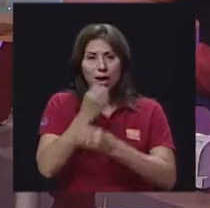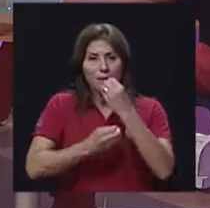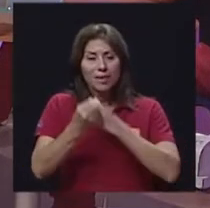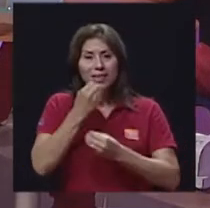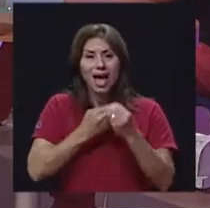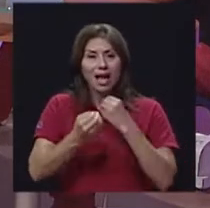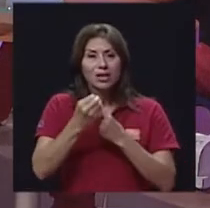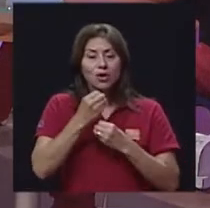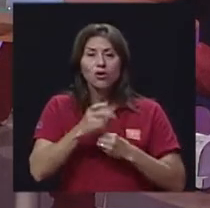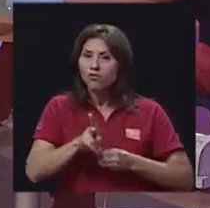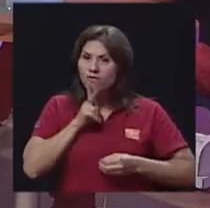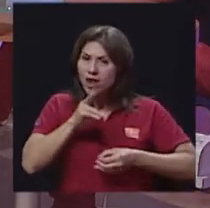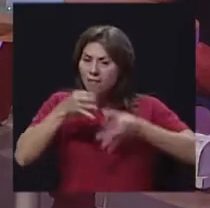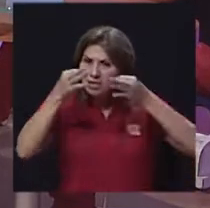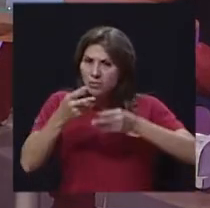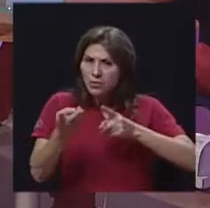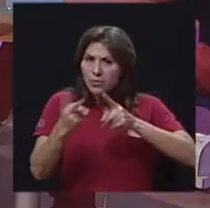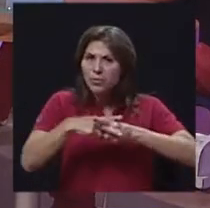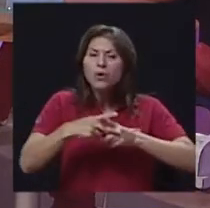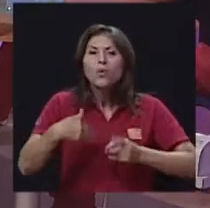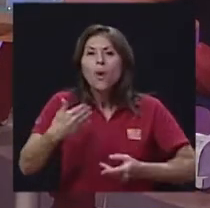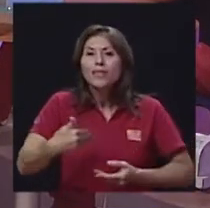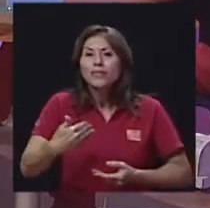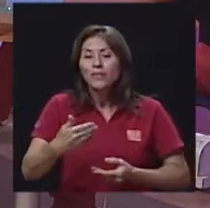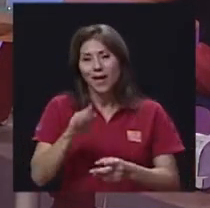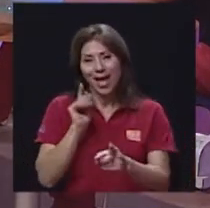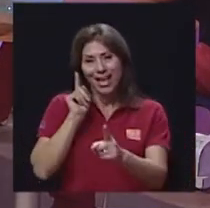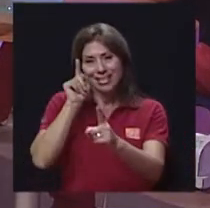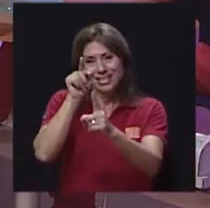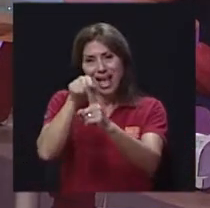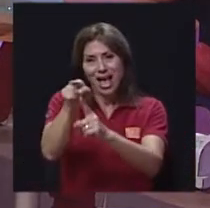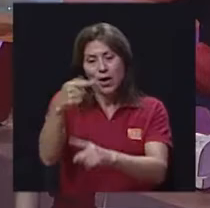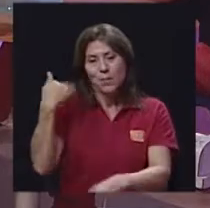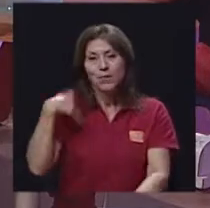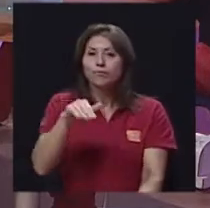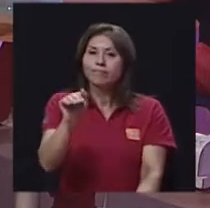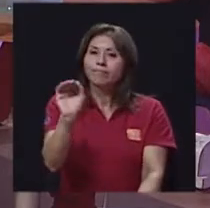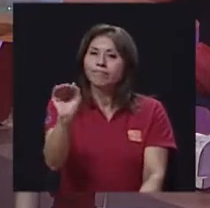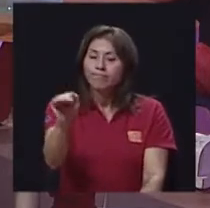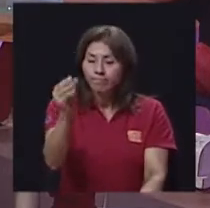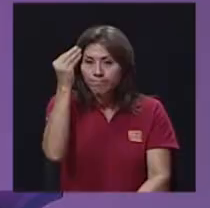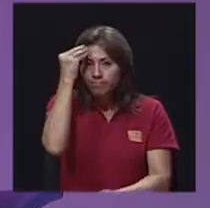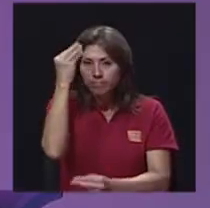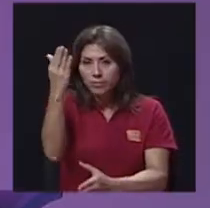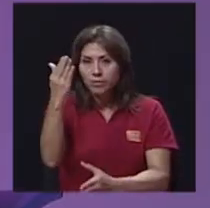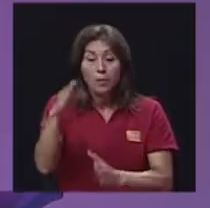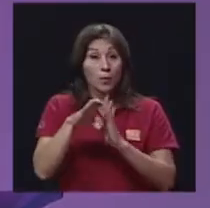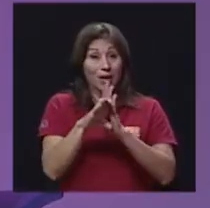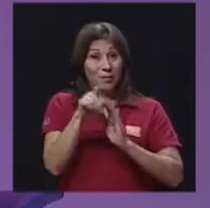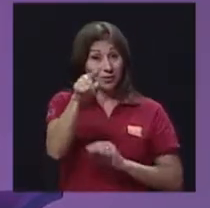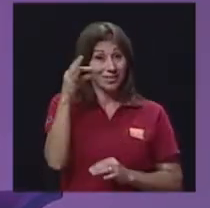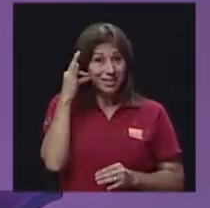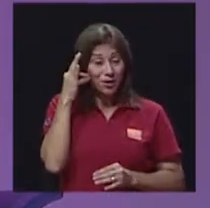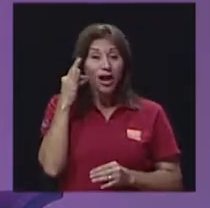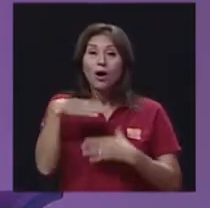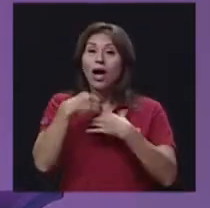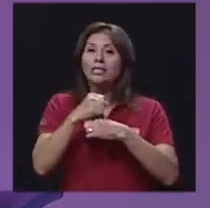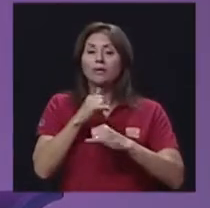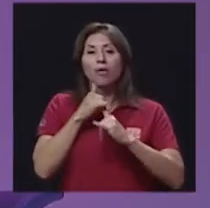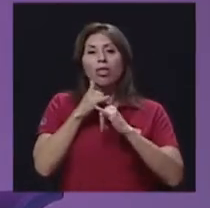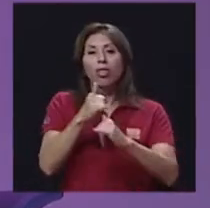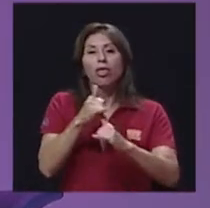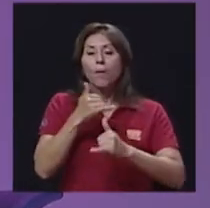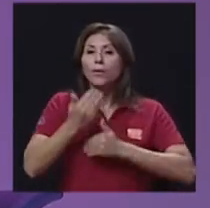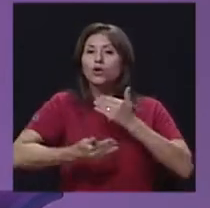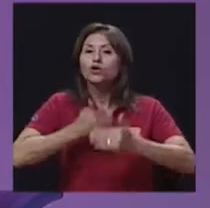sino hasta el momento en que el señor es notificado. Entonces usted puede poner un proceso de pensión alimentaria, pero si el señor no se le notifica,